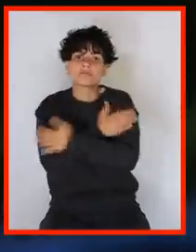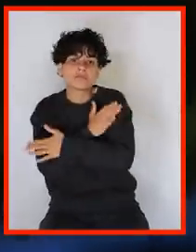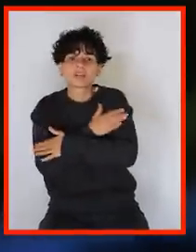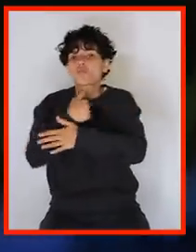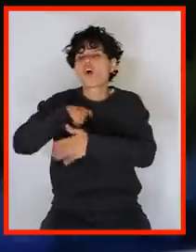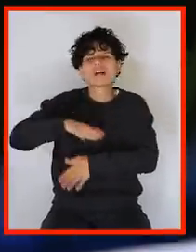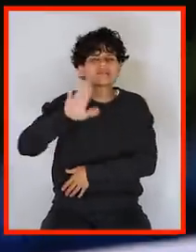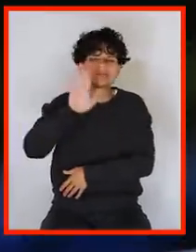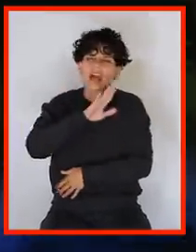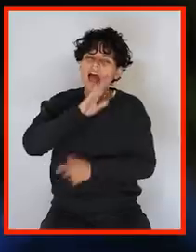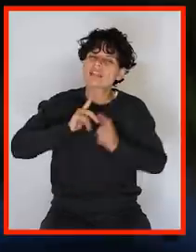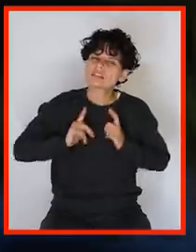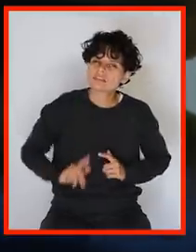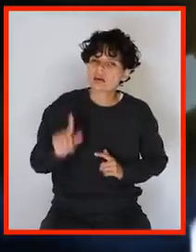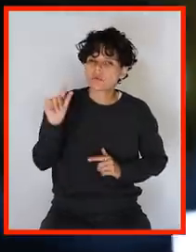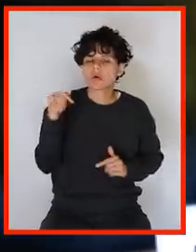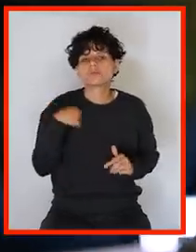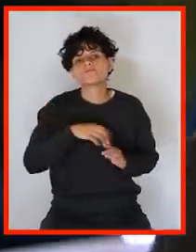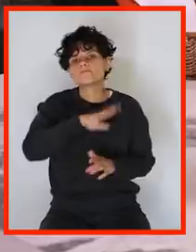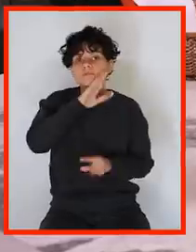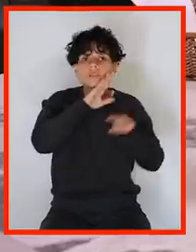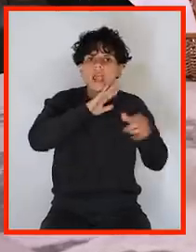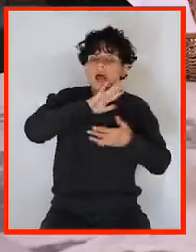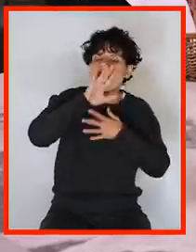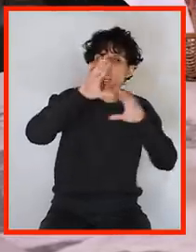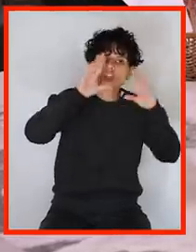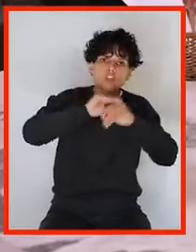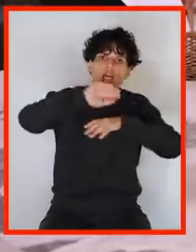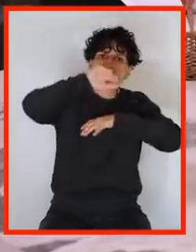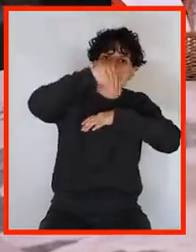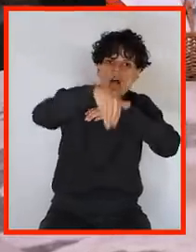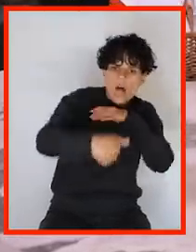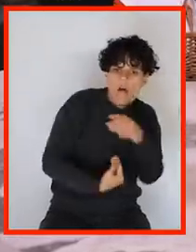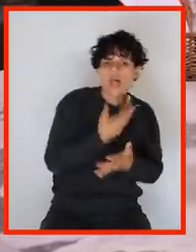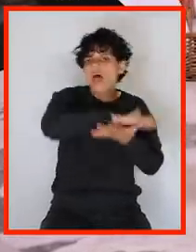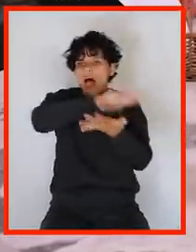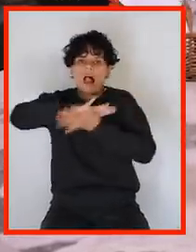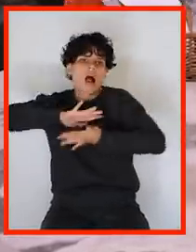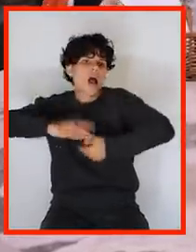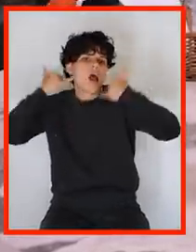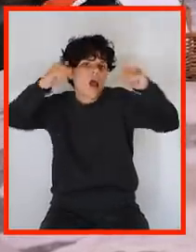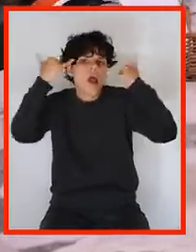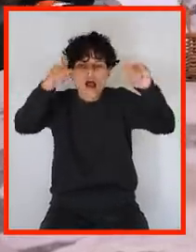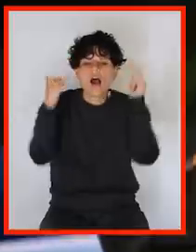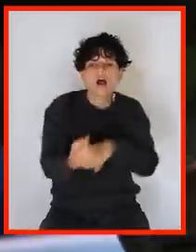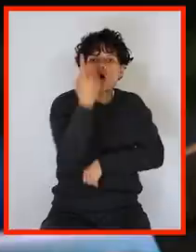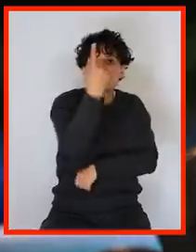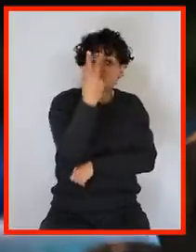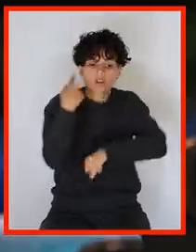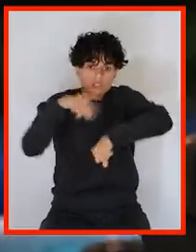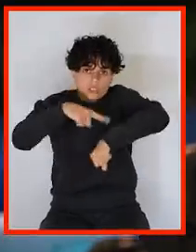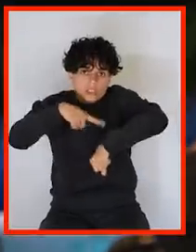a descansar, porque puta, igual estoy chato. Nos fuimos a gustar, po, puta, toda la noche vacilaron los cabros, po, toda la noche, hermano, así.